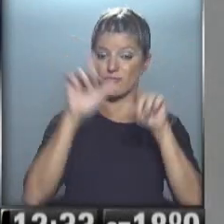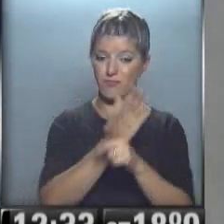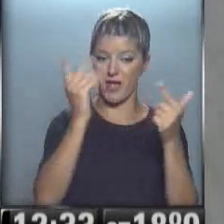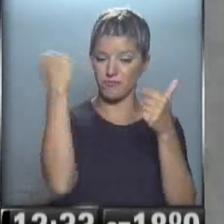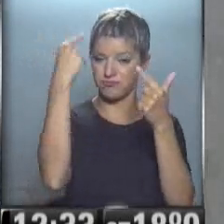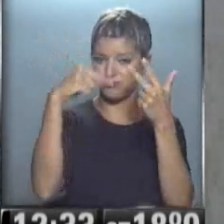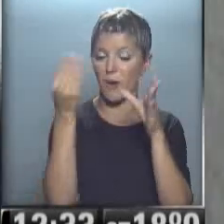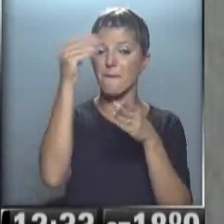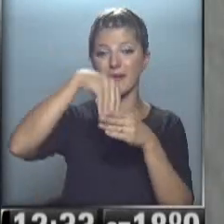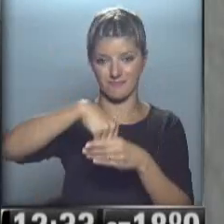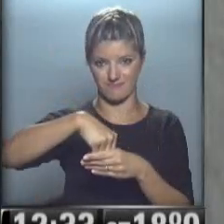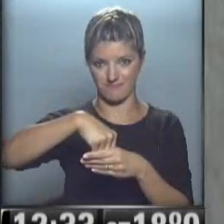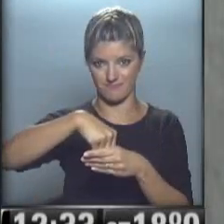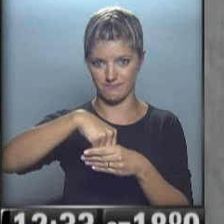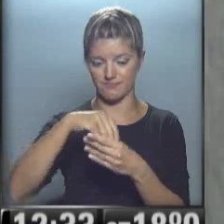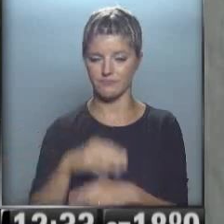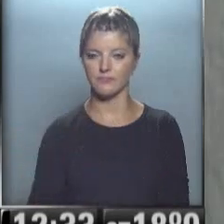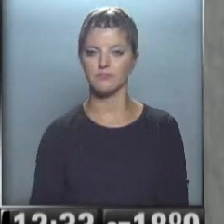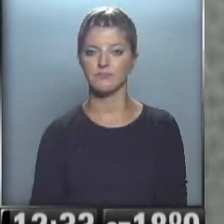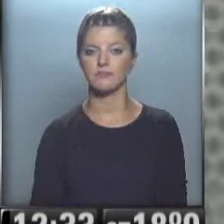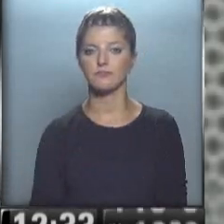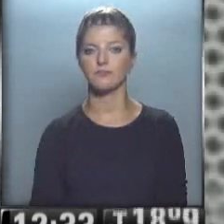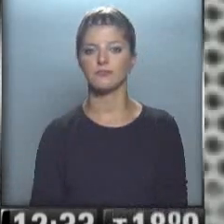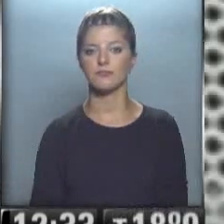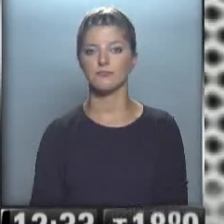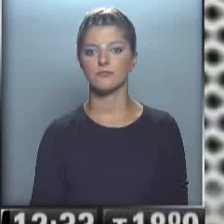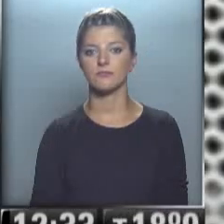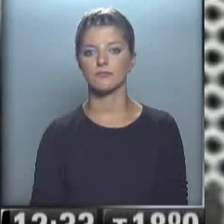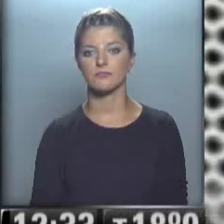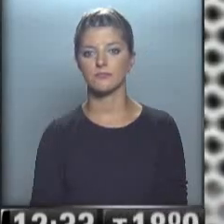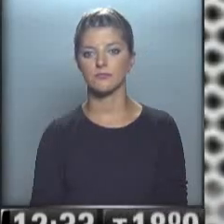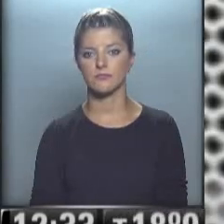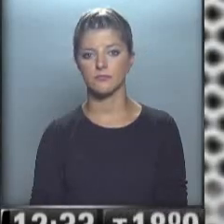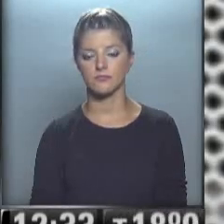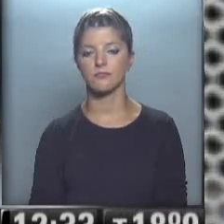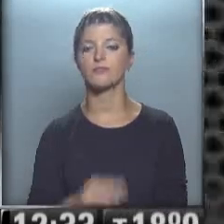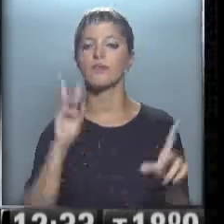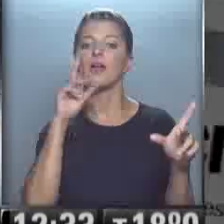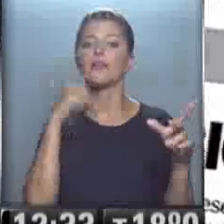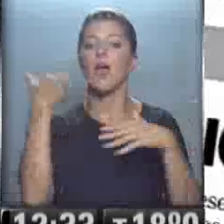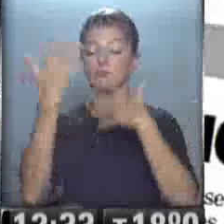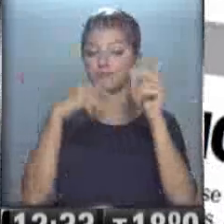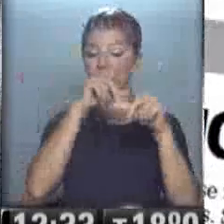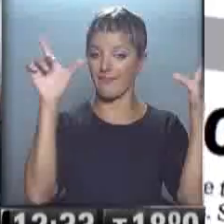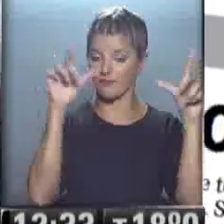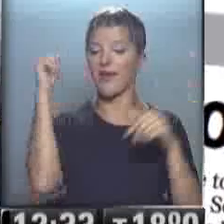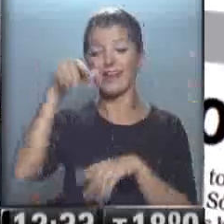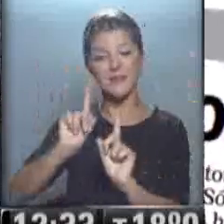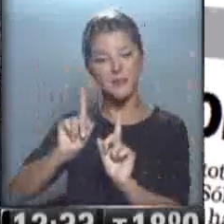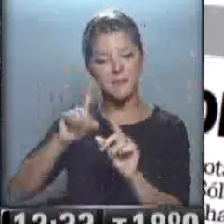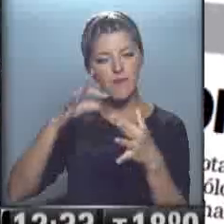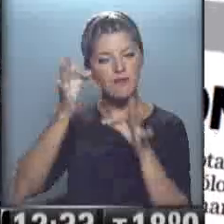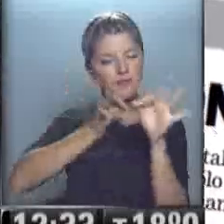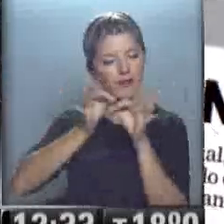voces de protestas que el propio gobierno pagaba y proveía y la rebelión de la televisión en esa metodología